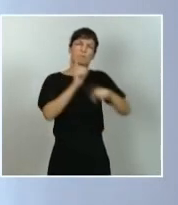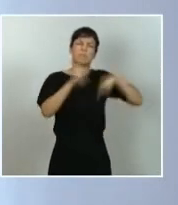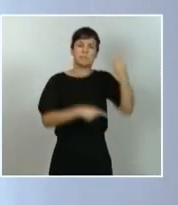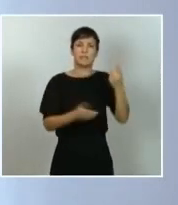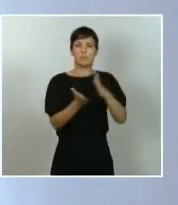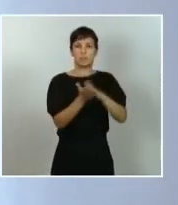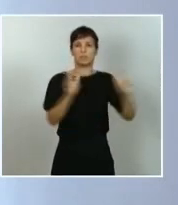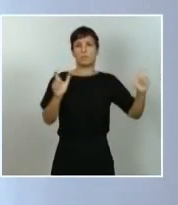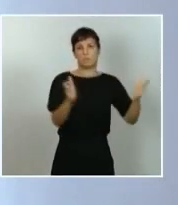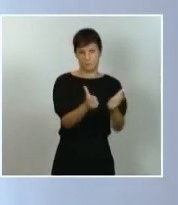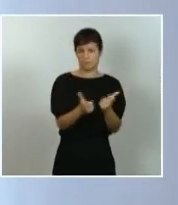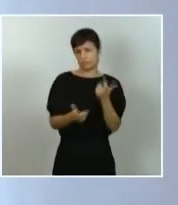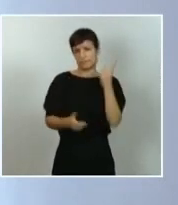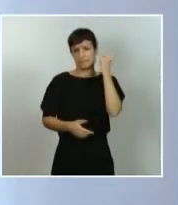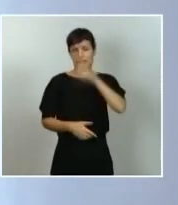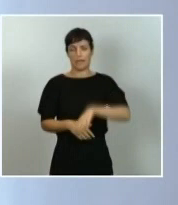No hay ninguna prueba